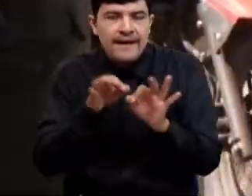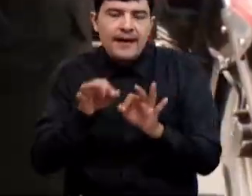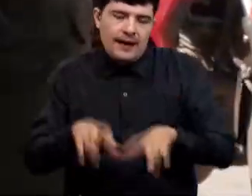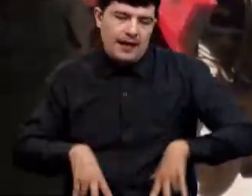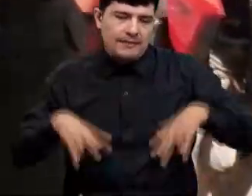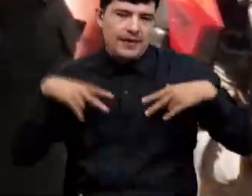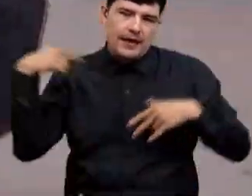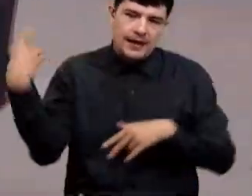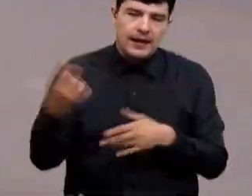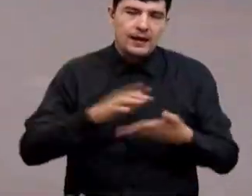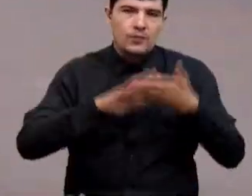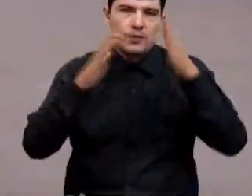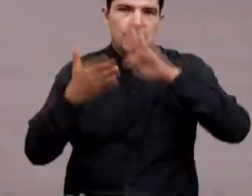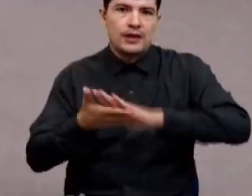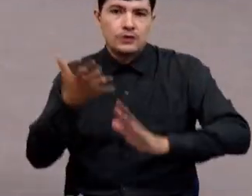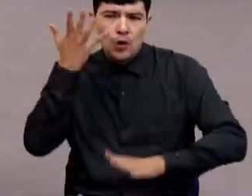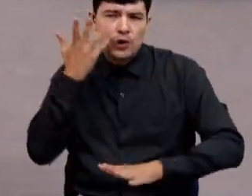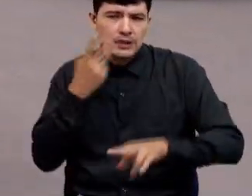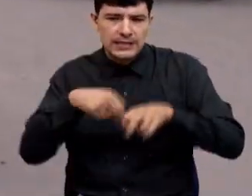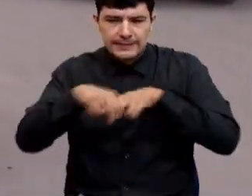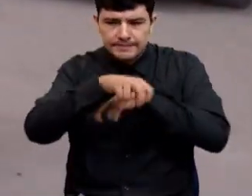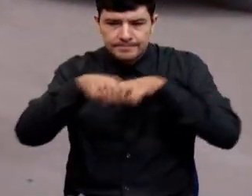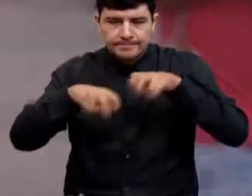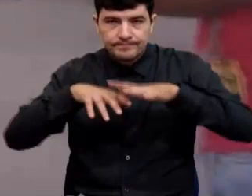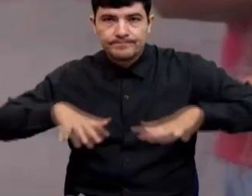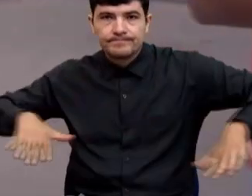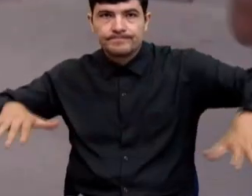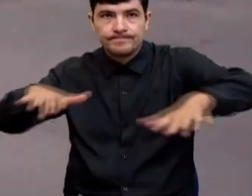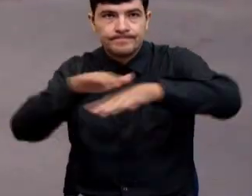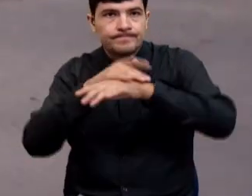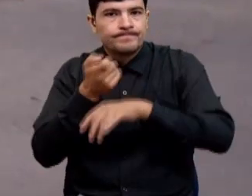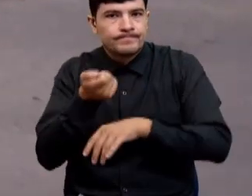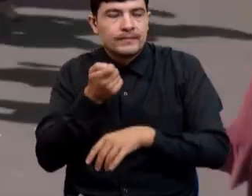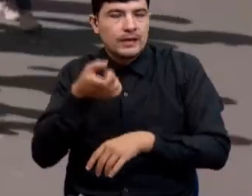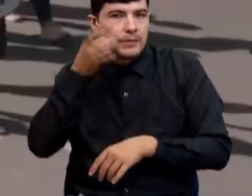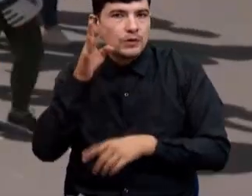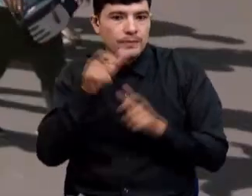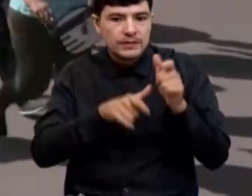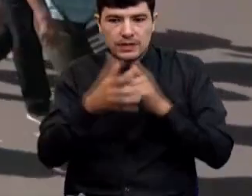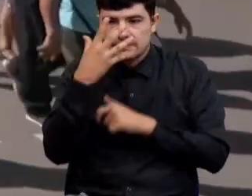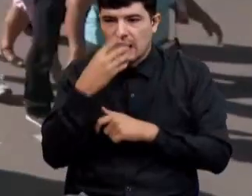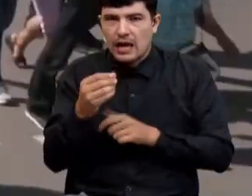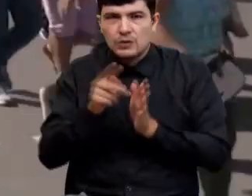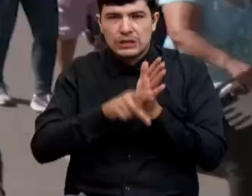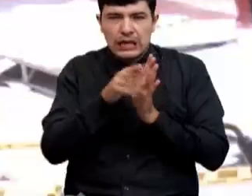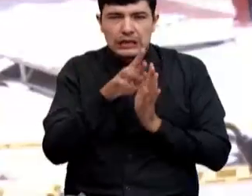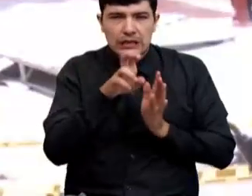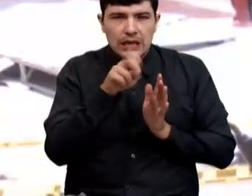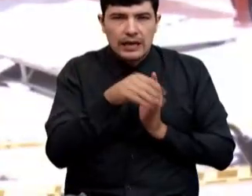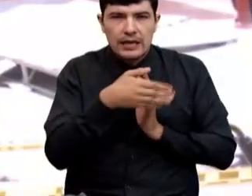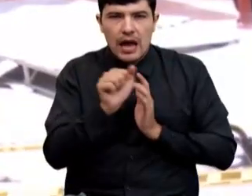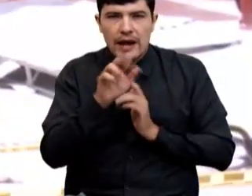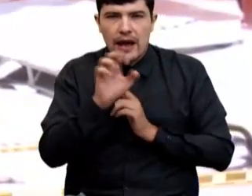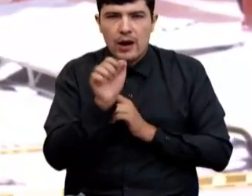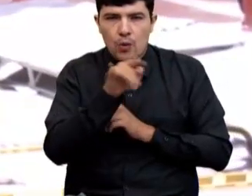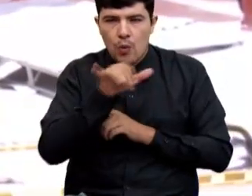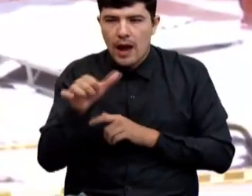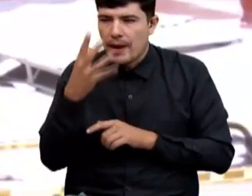de la comunidad que a diario transita por la zona y que se convierte en objeto de integrantes del Tren de Aragua.